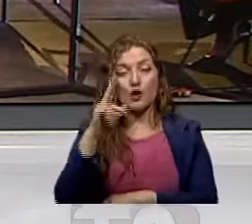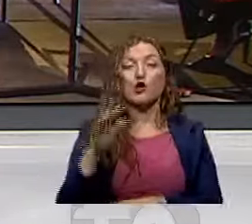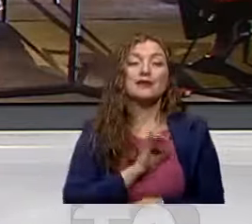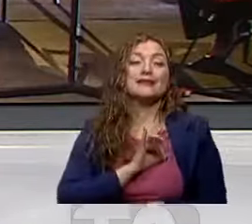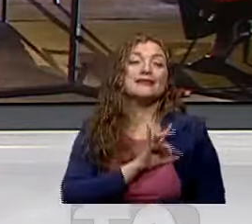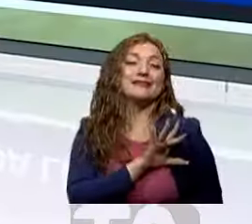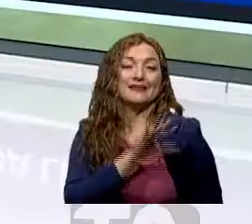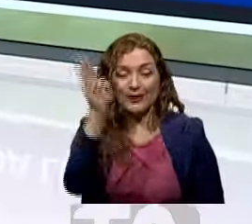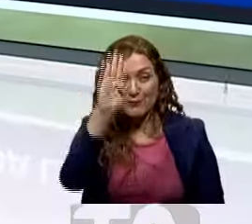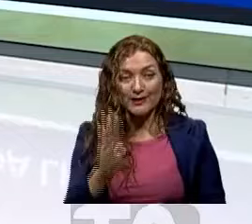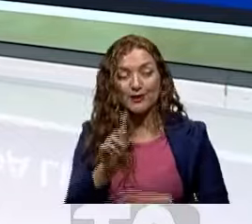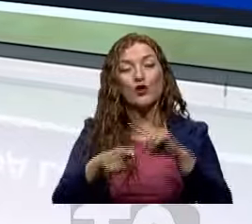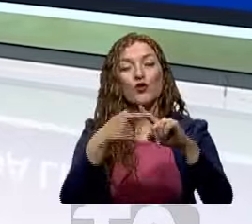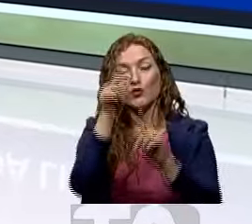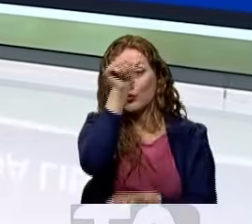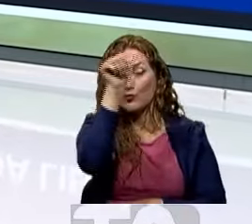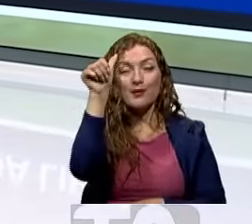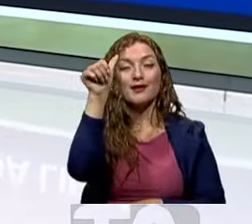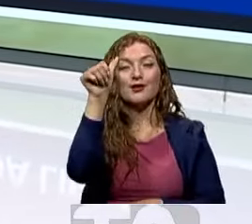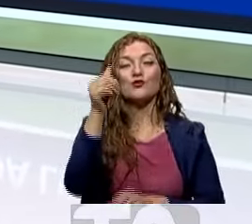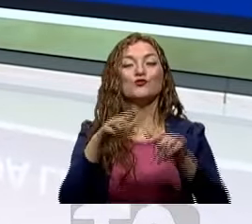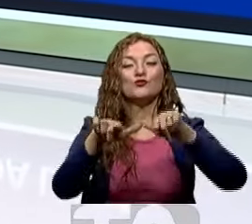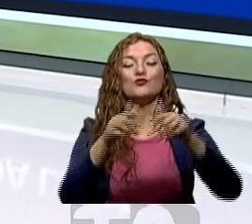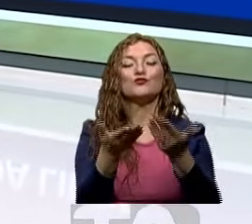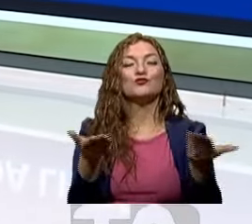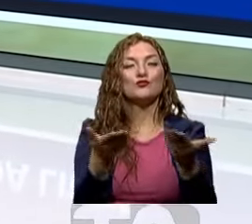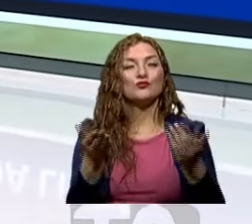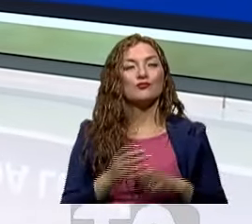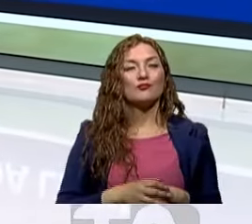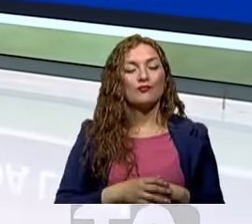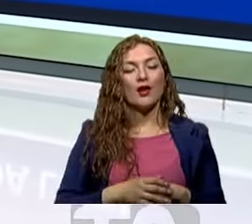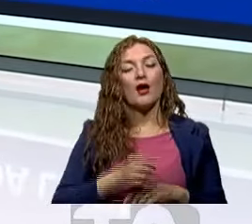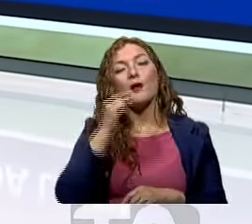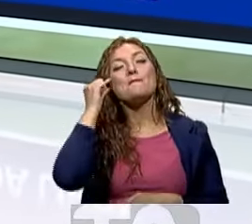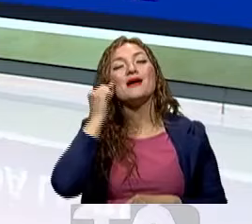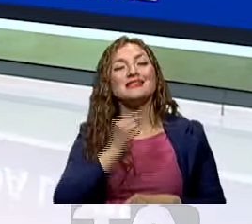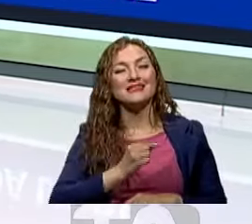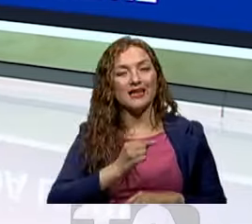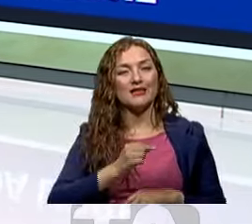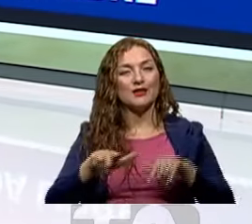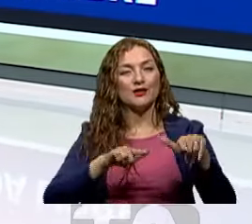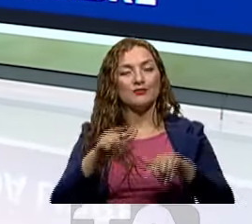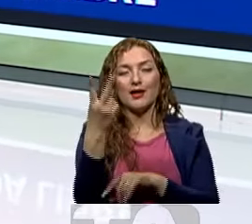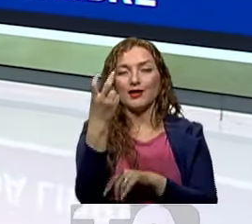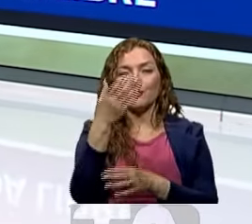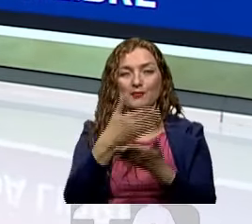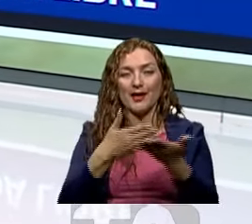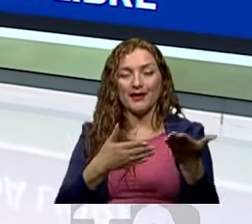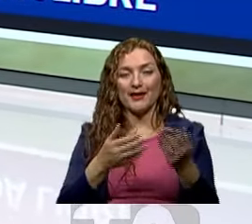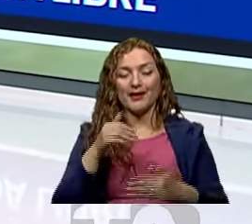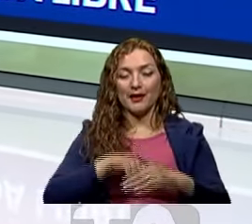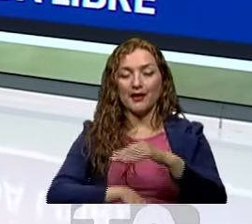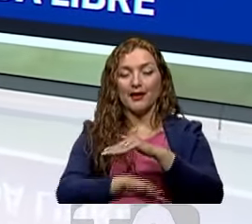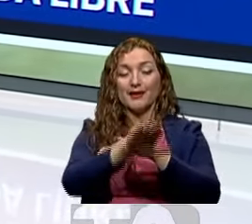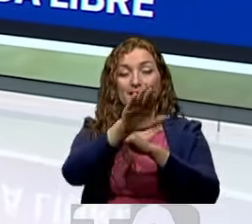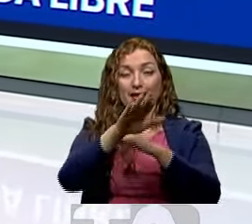será este domingo en el sector de La Mariscal, no se olviden, a las 12:30, y